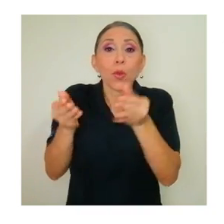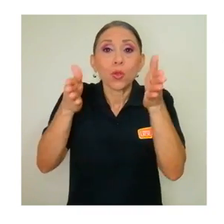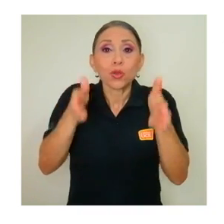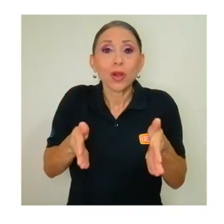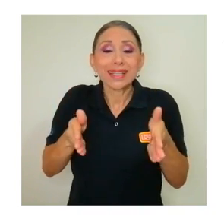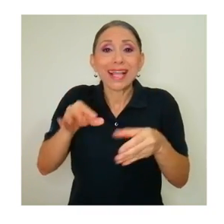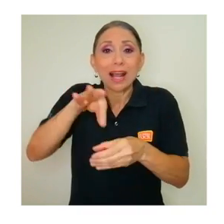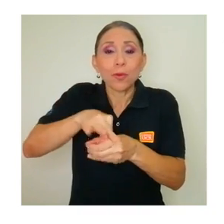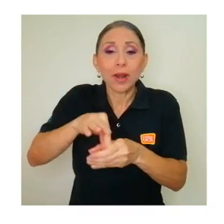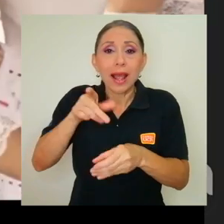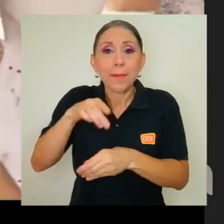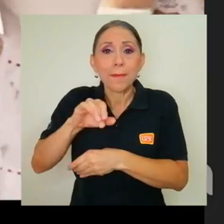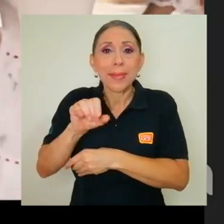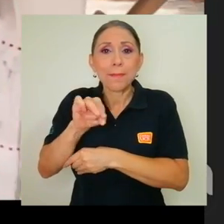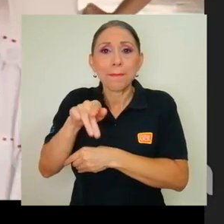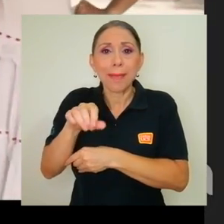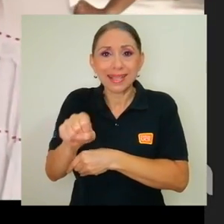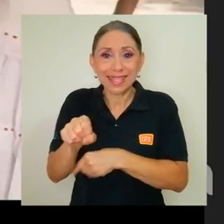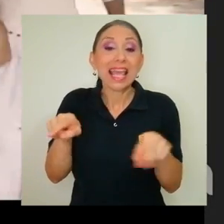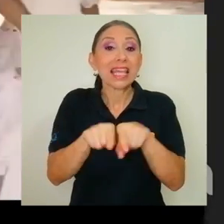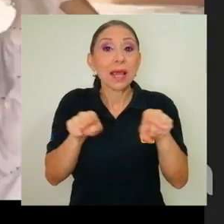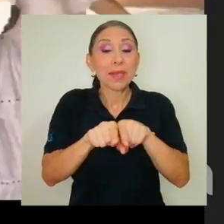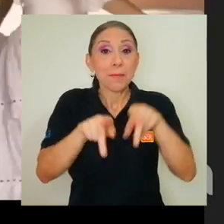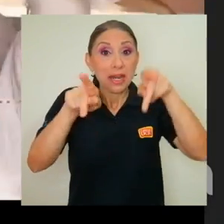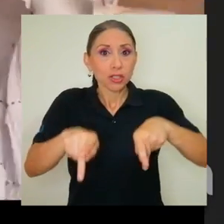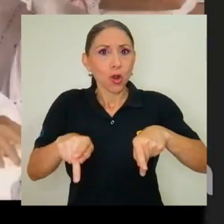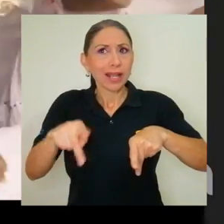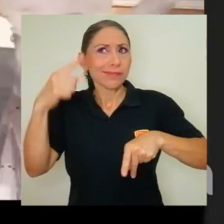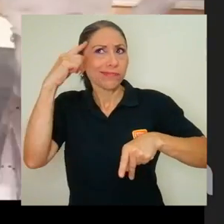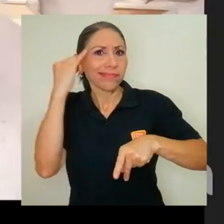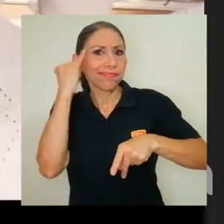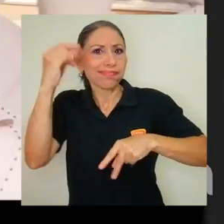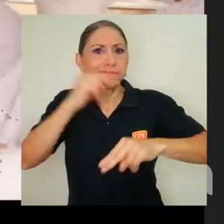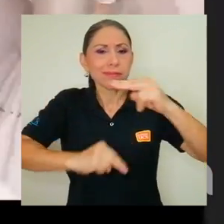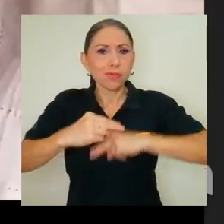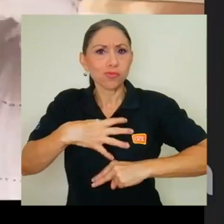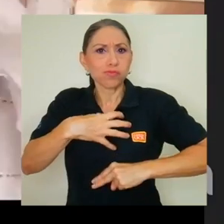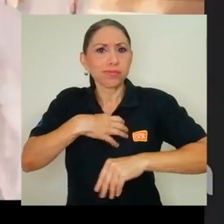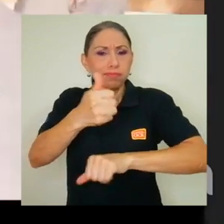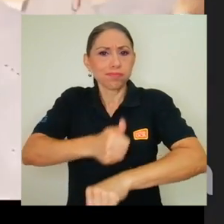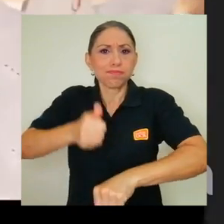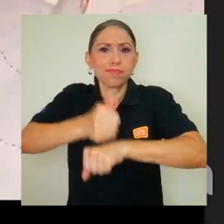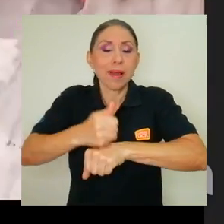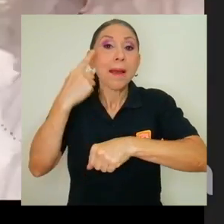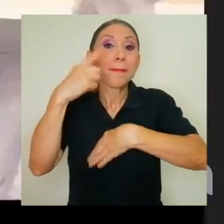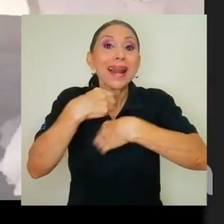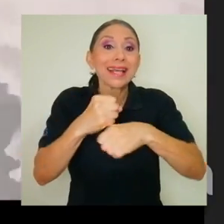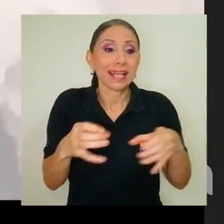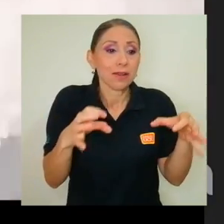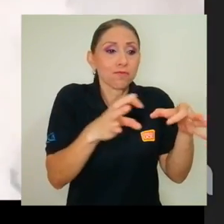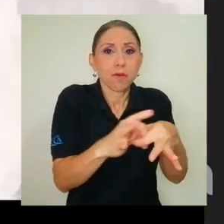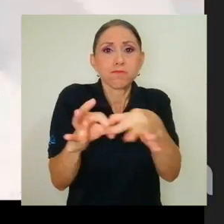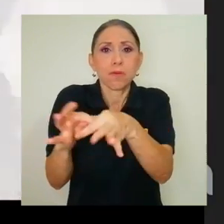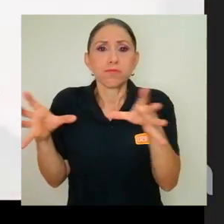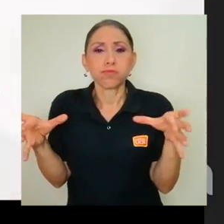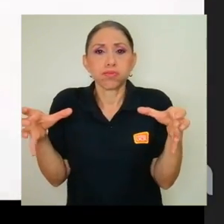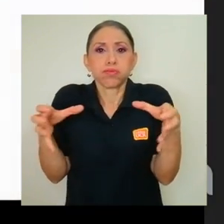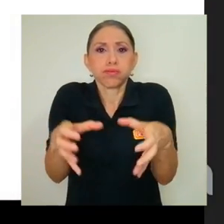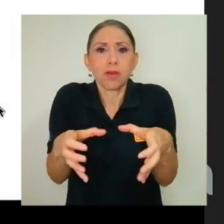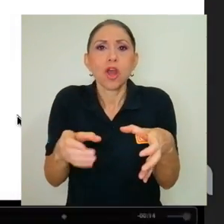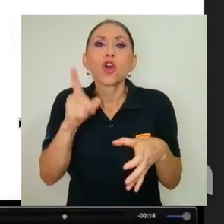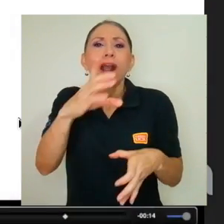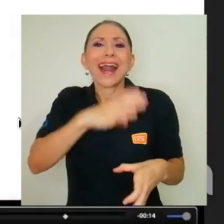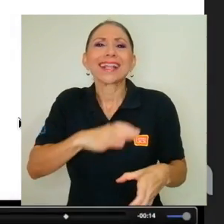agropecuarios PIMPAS y personas emprendedoras con el objetivo de generar consorcios cuyo elemento